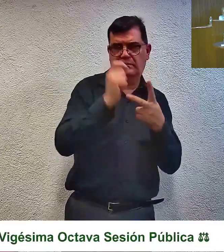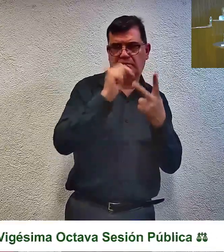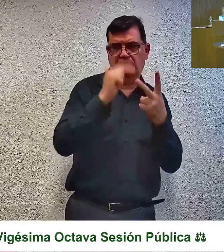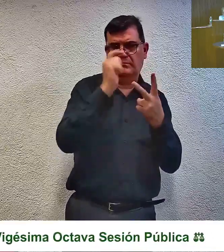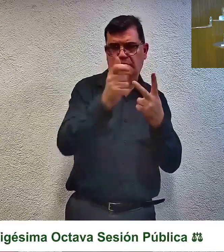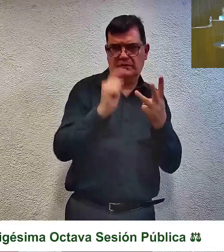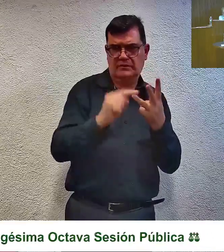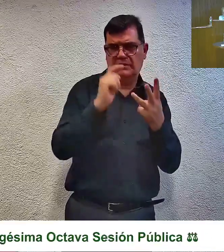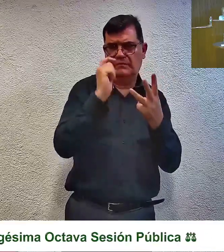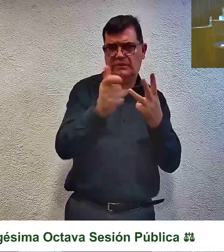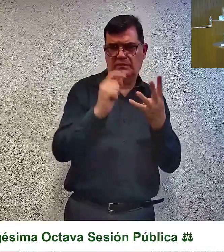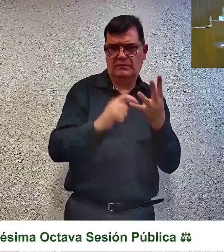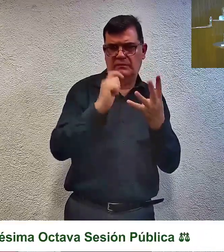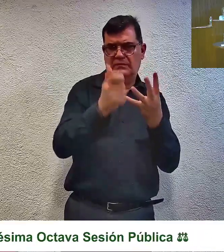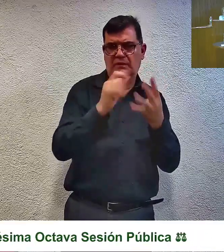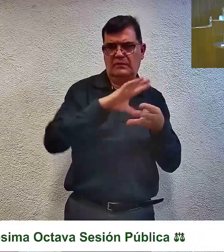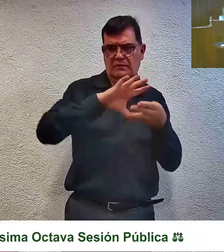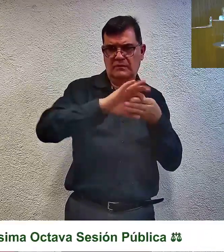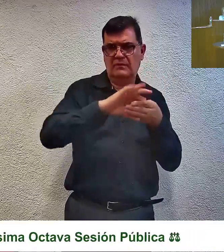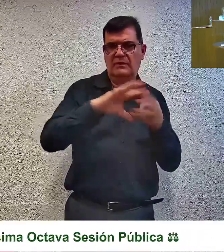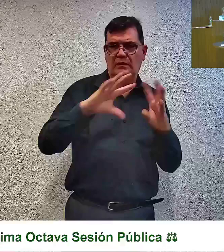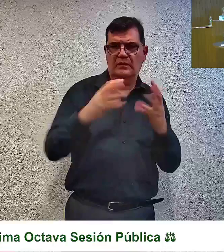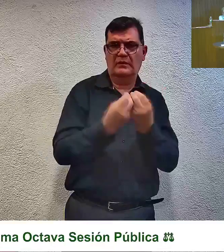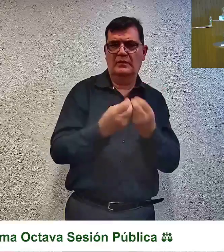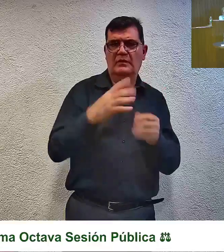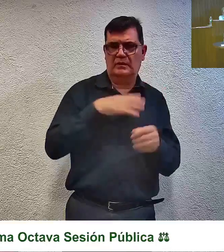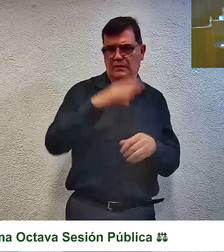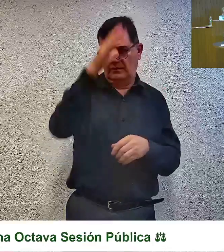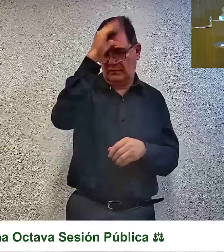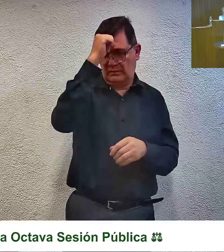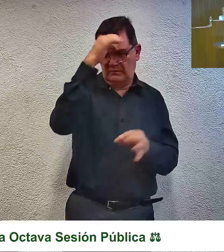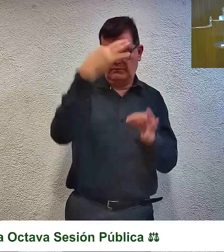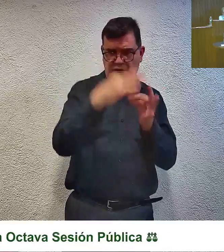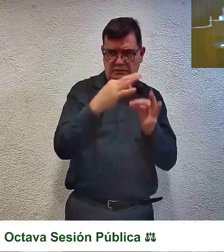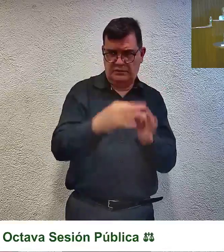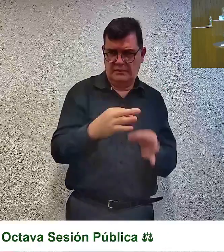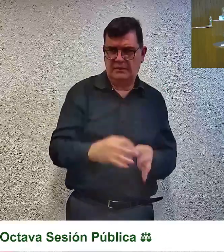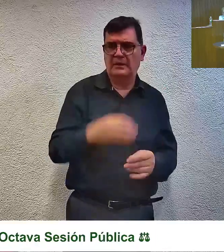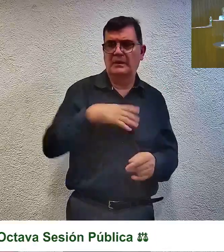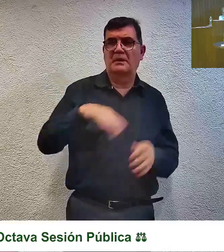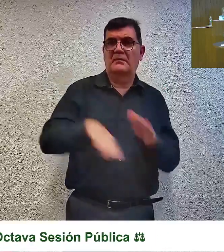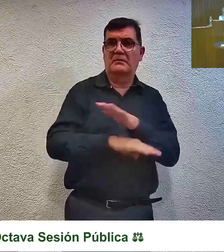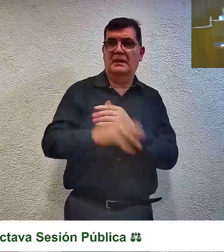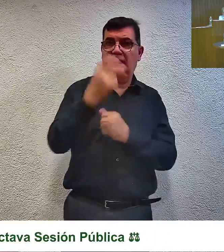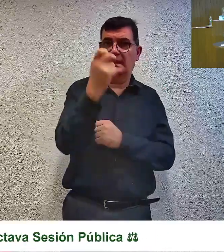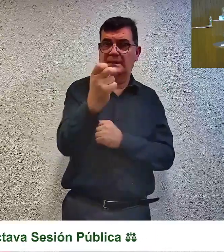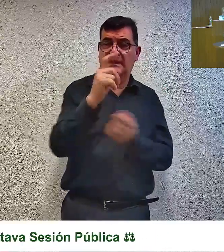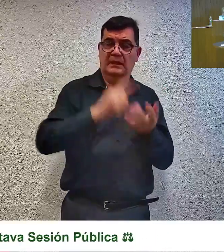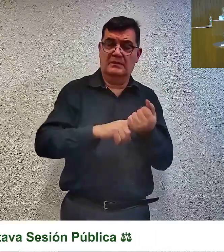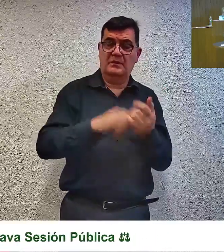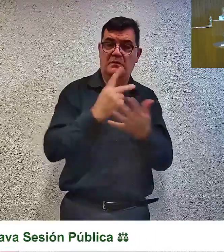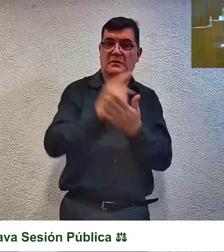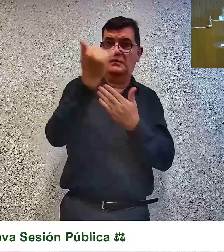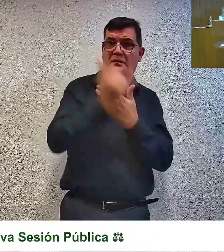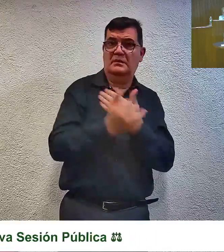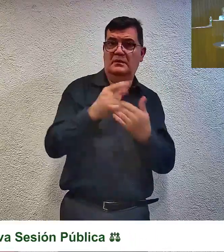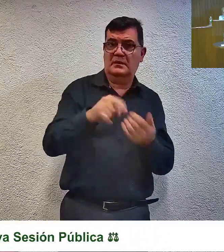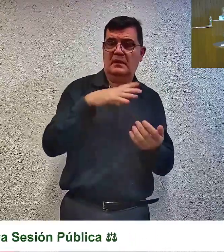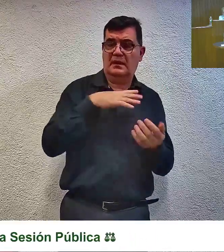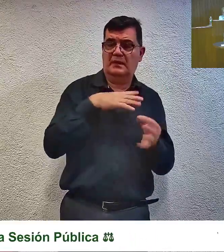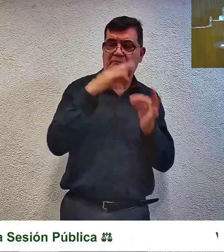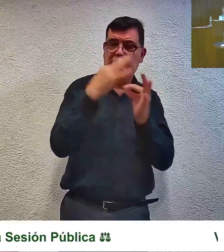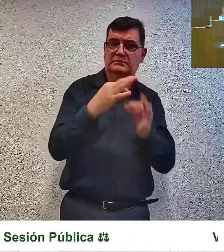cheques, cubriéndose con ello la cantidad total de condena. Con base a lo anterior, es que en el proyecto propone tener por